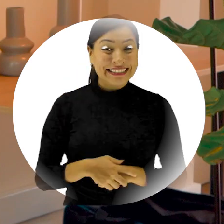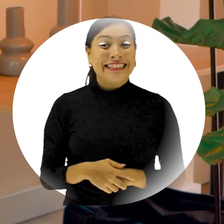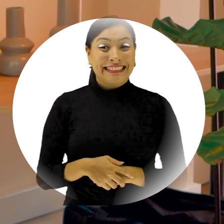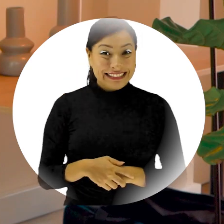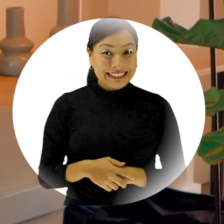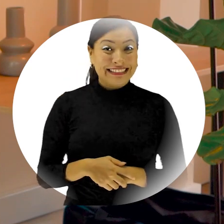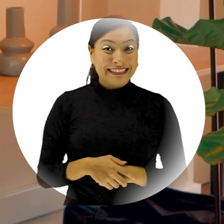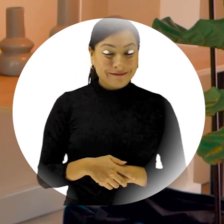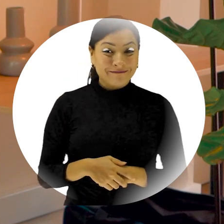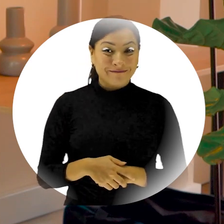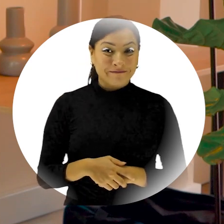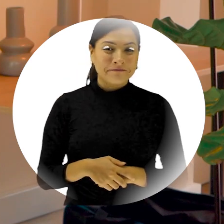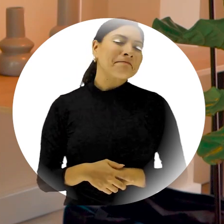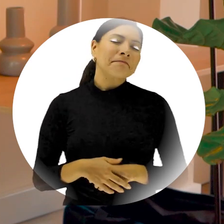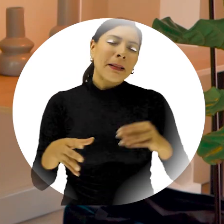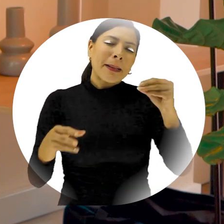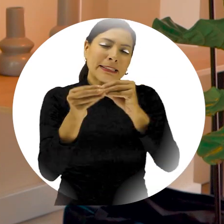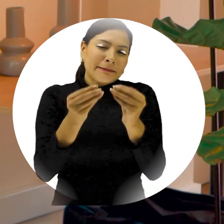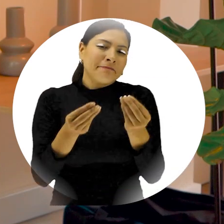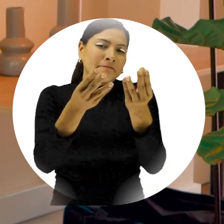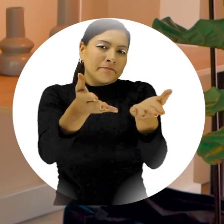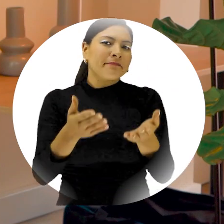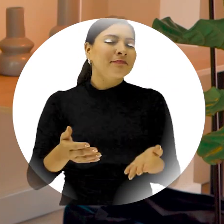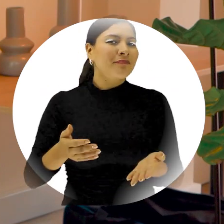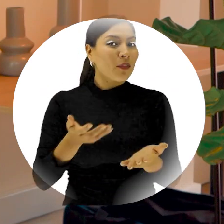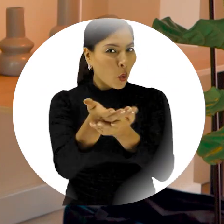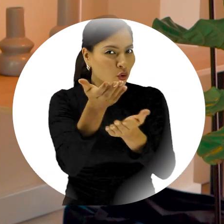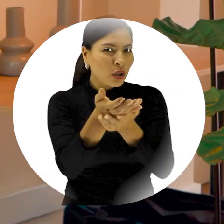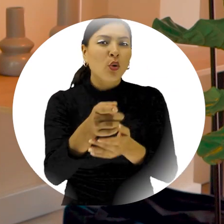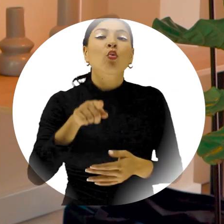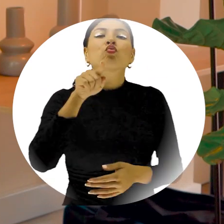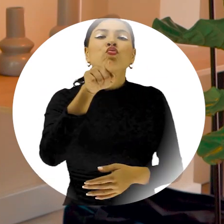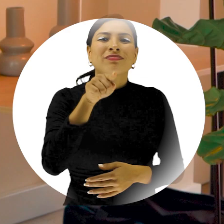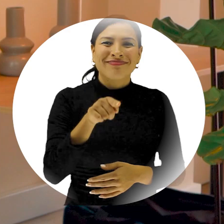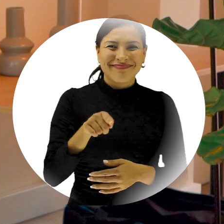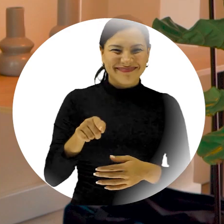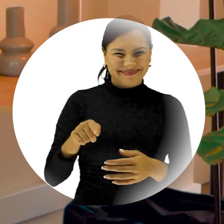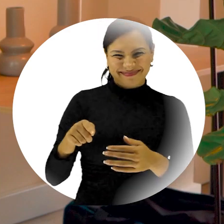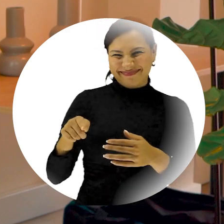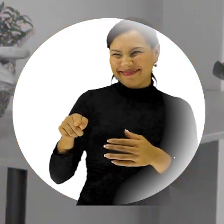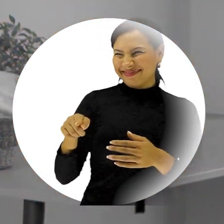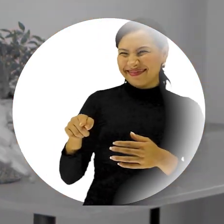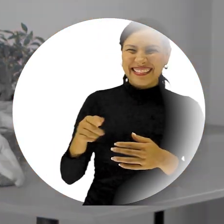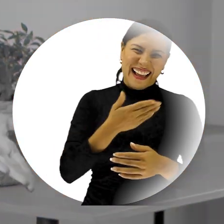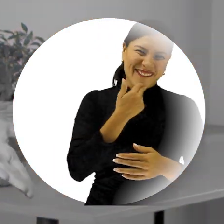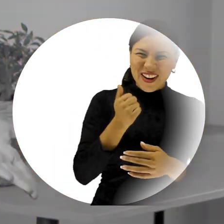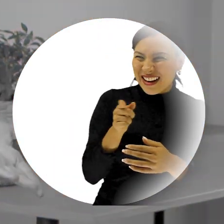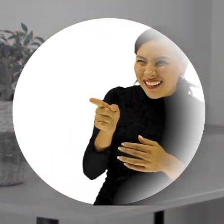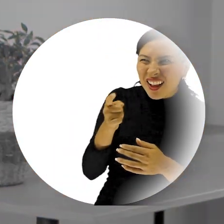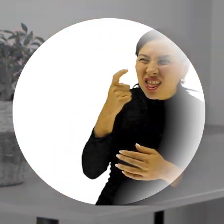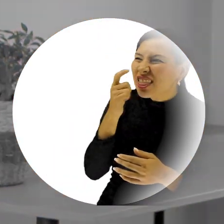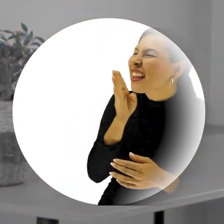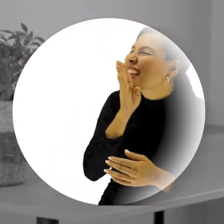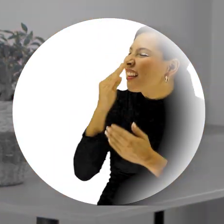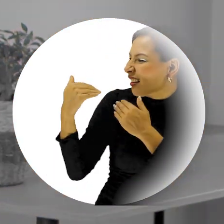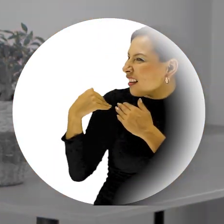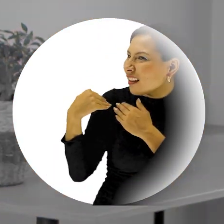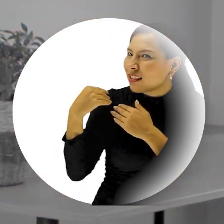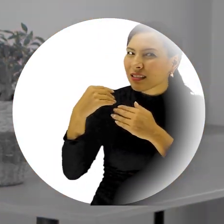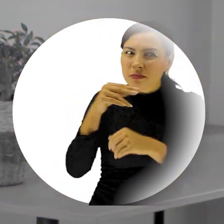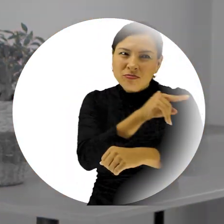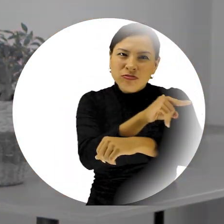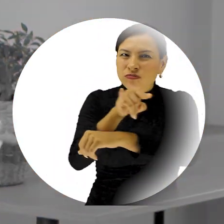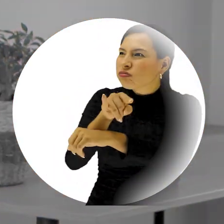y es que si pueden, también hablen con la persona de seguridad y pregunten, oiga, ¿qué tal es esta área?